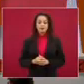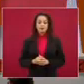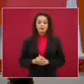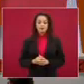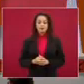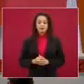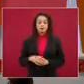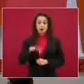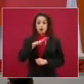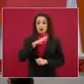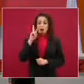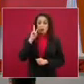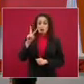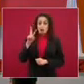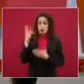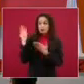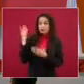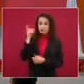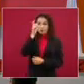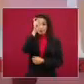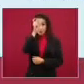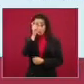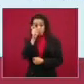aquí están